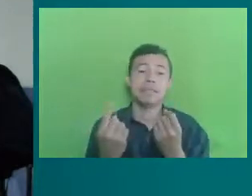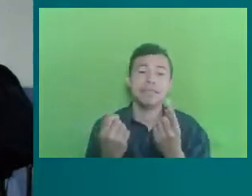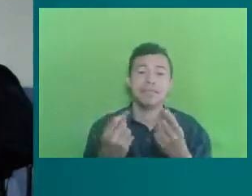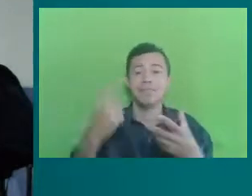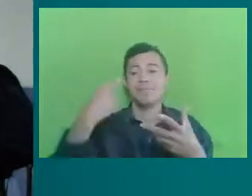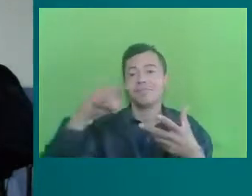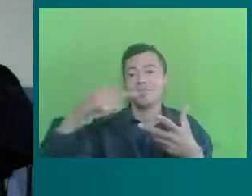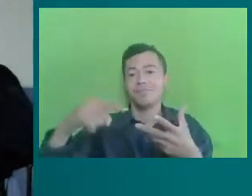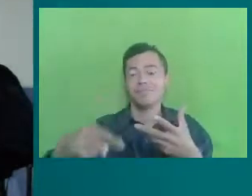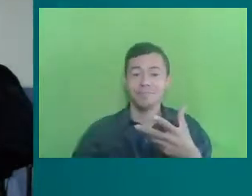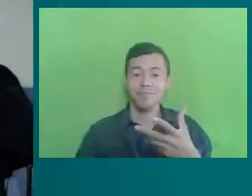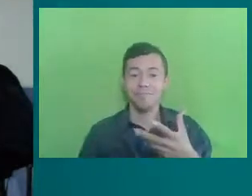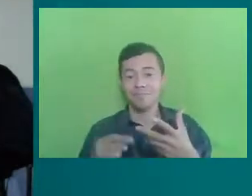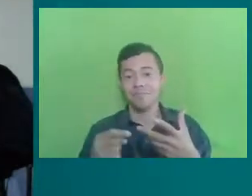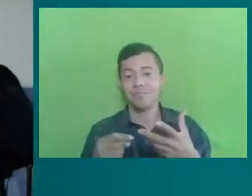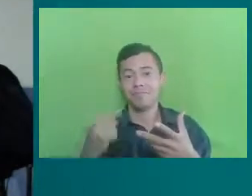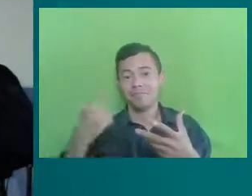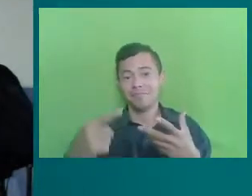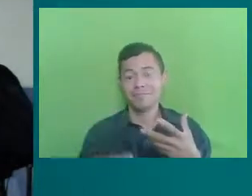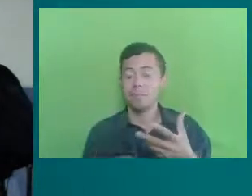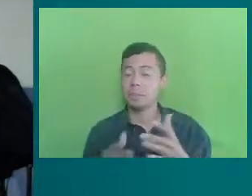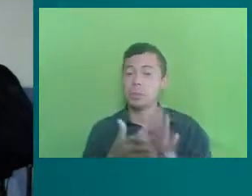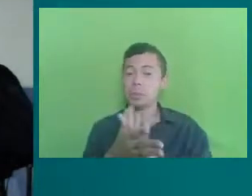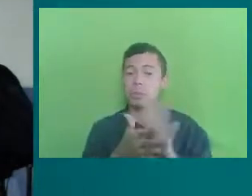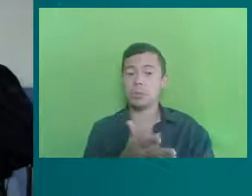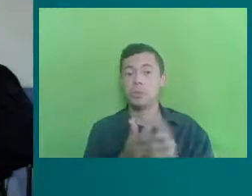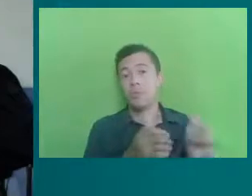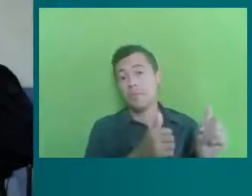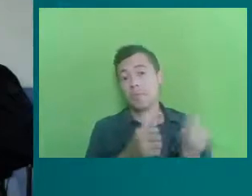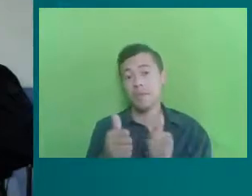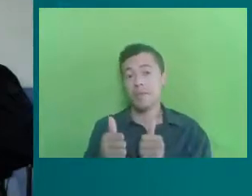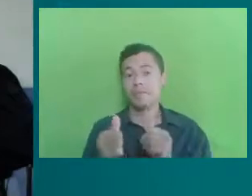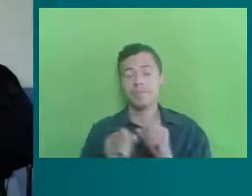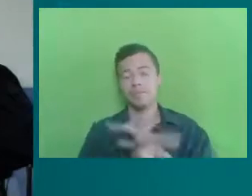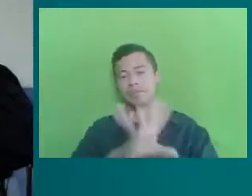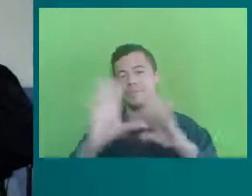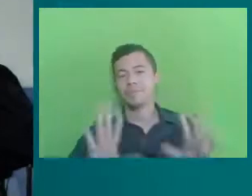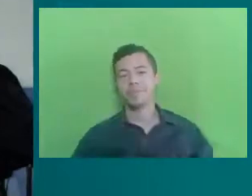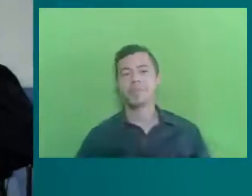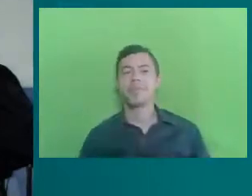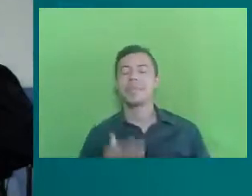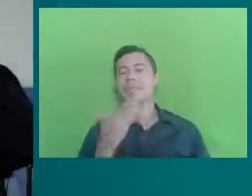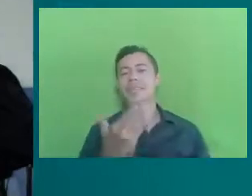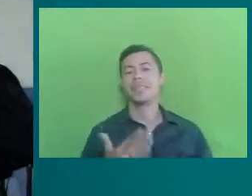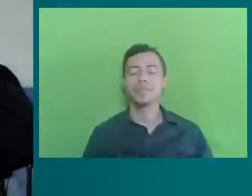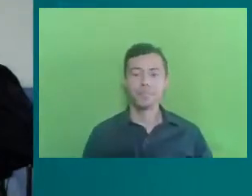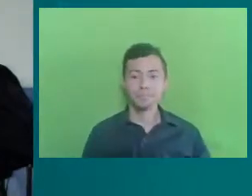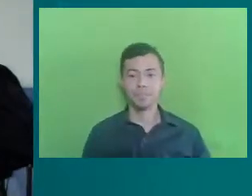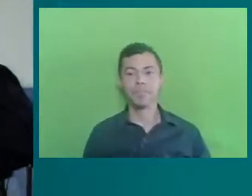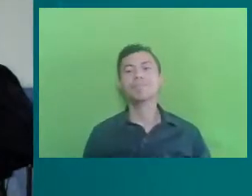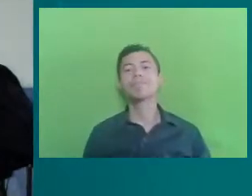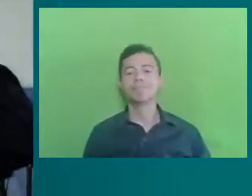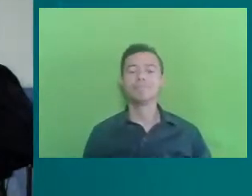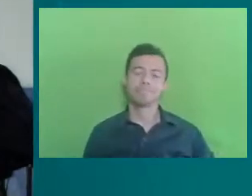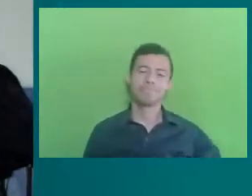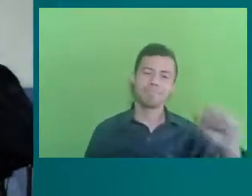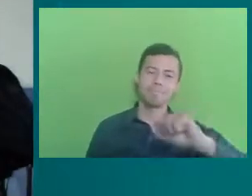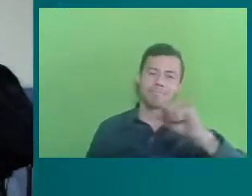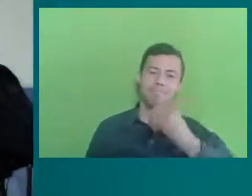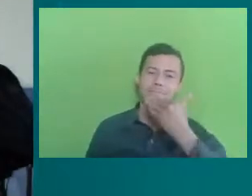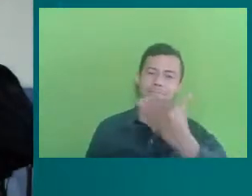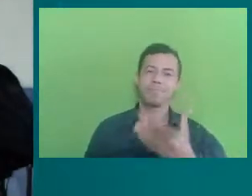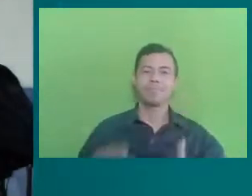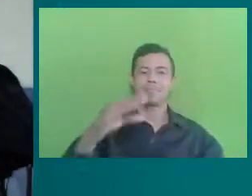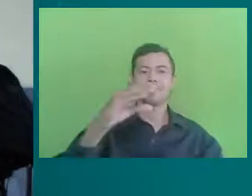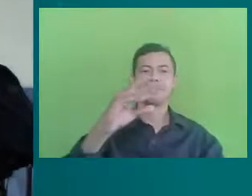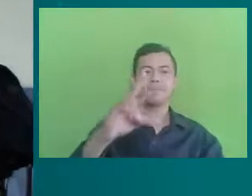encontrar un gran repositorio de contenido y de información. Muchas gracias. Seguro, seguro que sí, Crispín, así